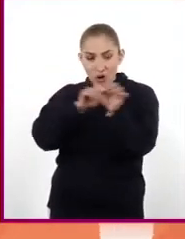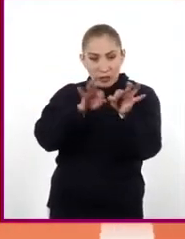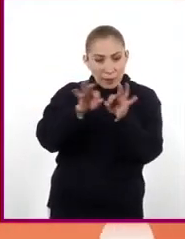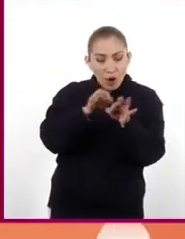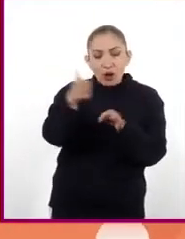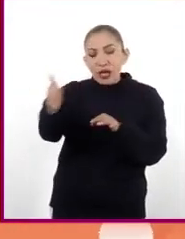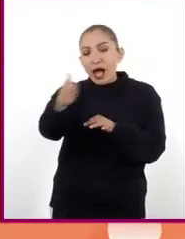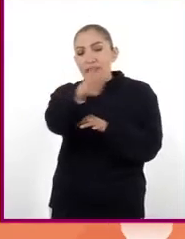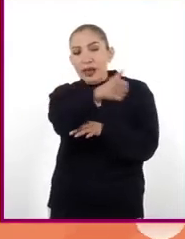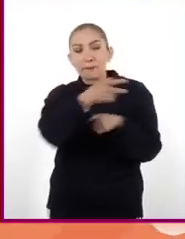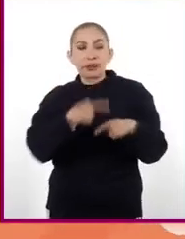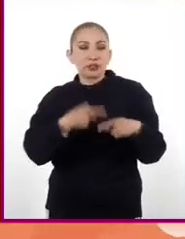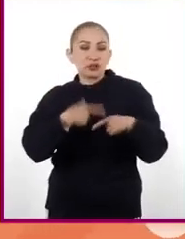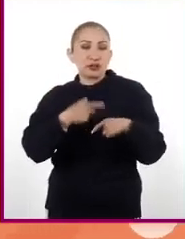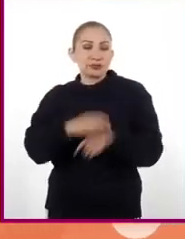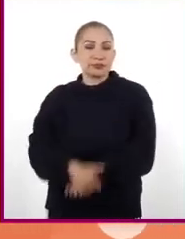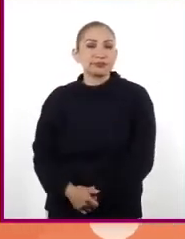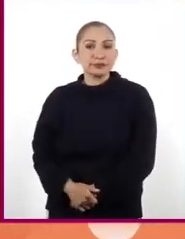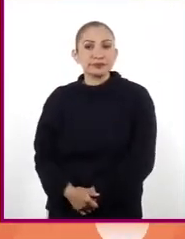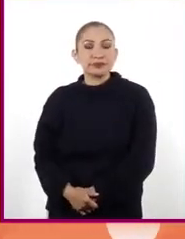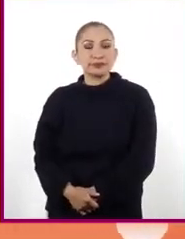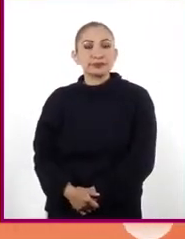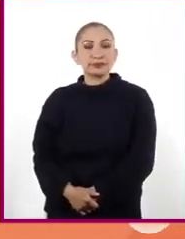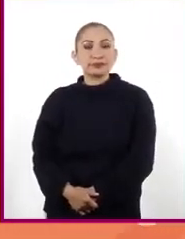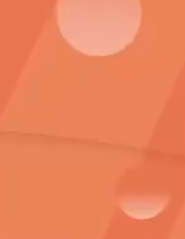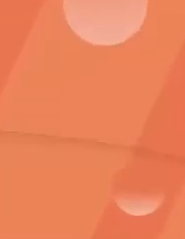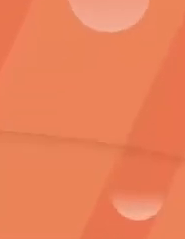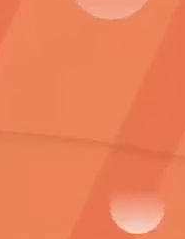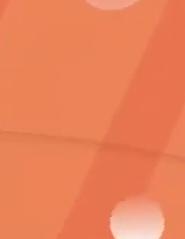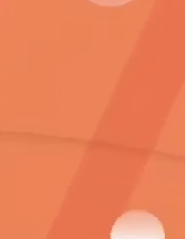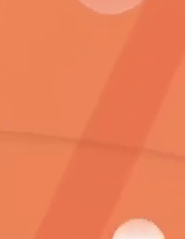con cada uno de los cargos.